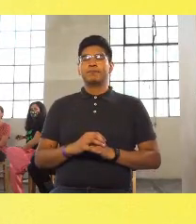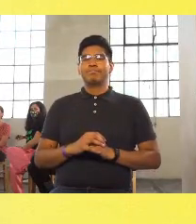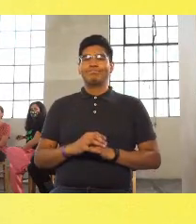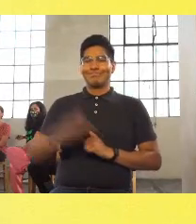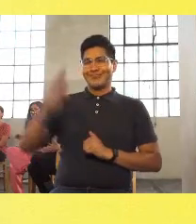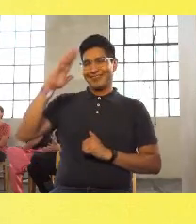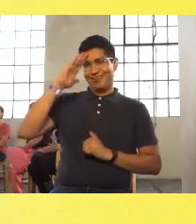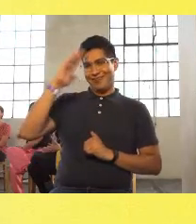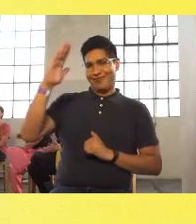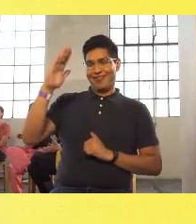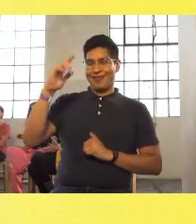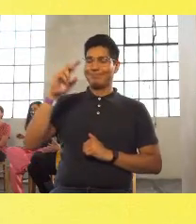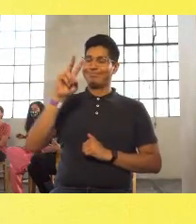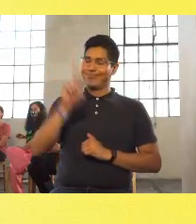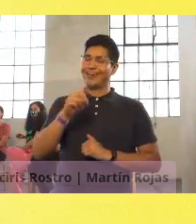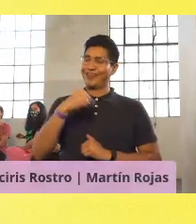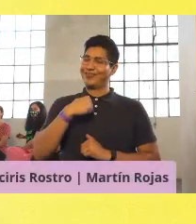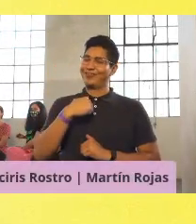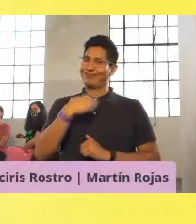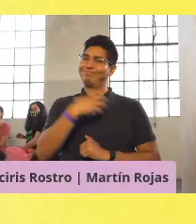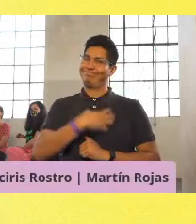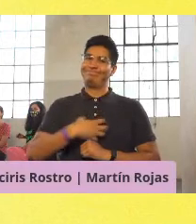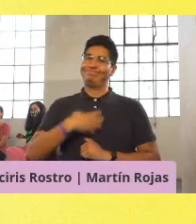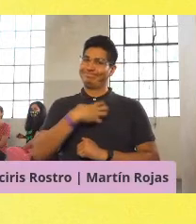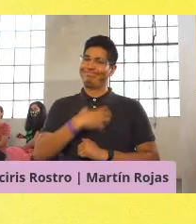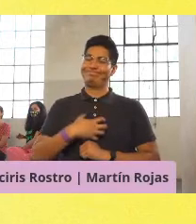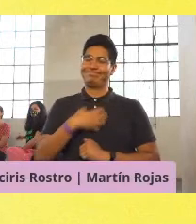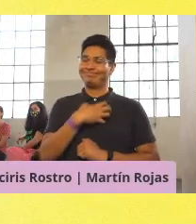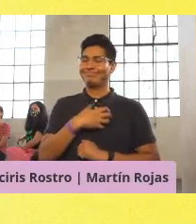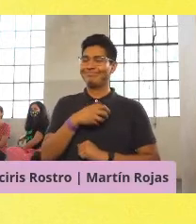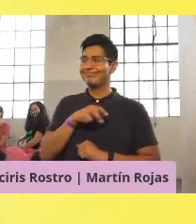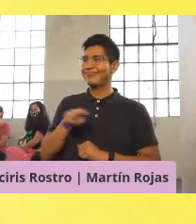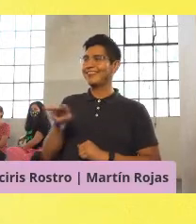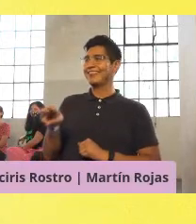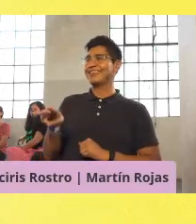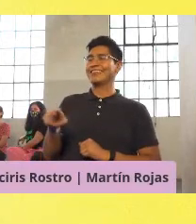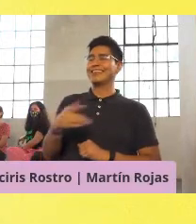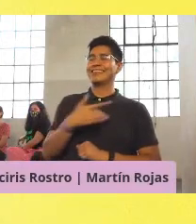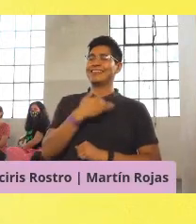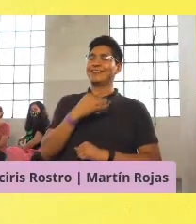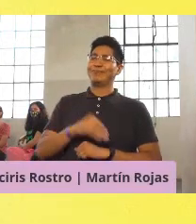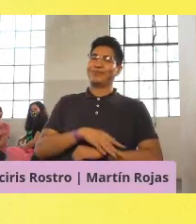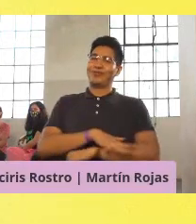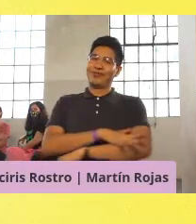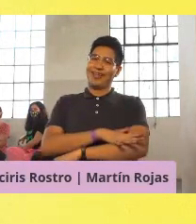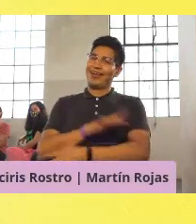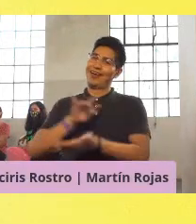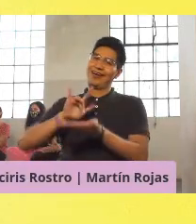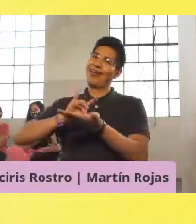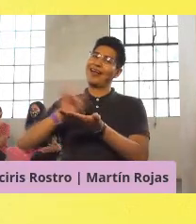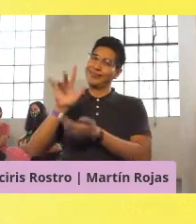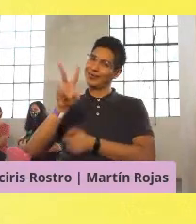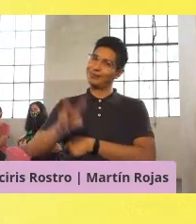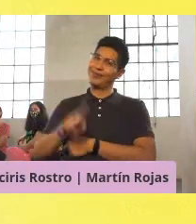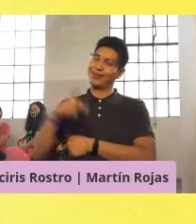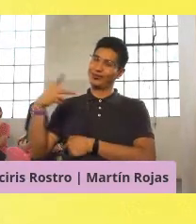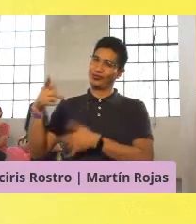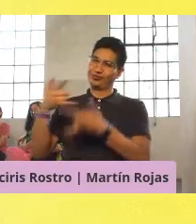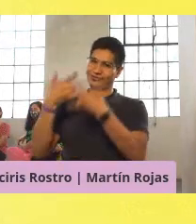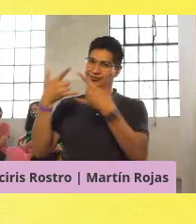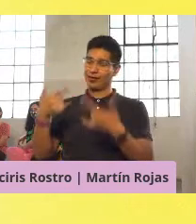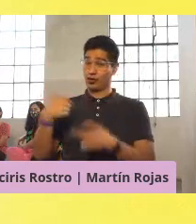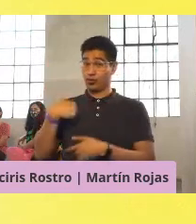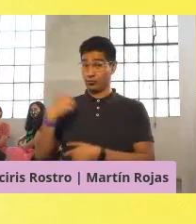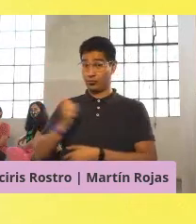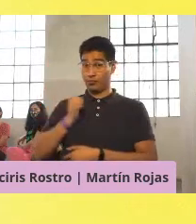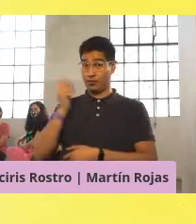Hola a todas, estoy súper contenta de poder verlas y escucharlas en persona, estoy súper emocionada. Gracias por compartir. Y mi pregunta sigue por